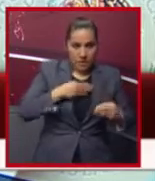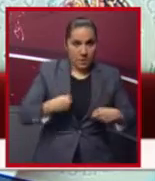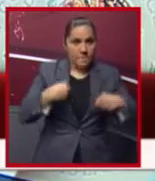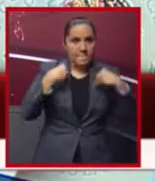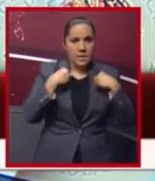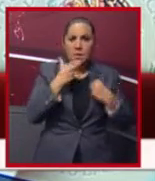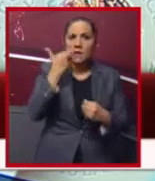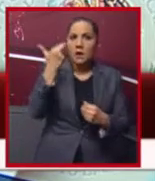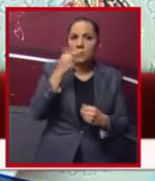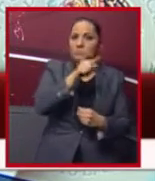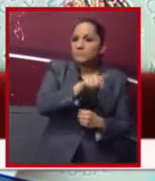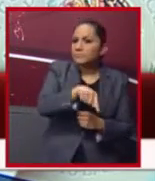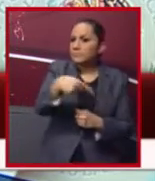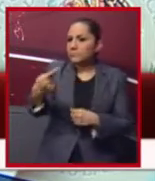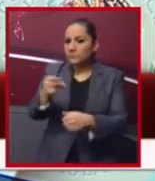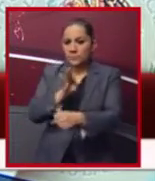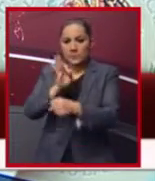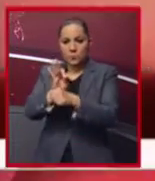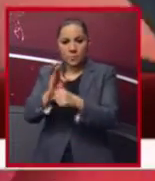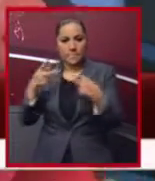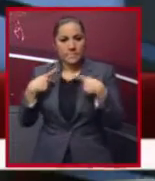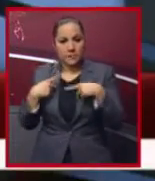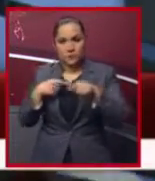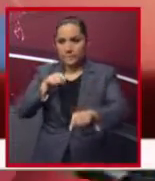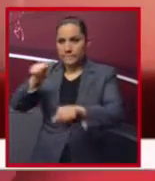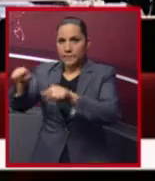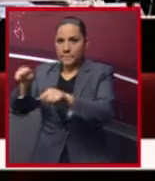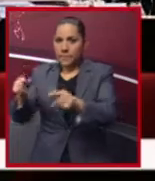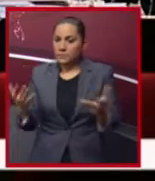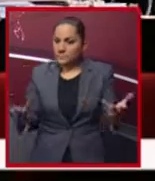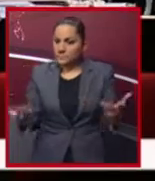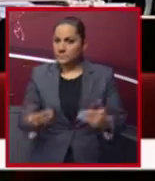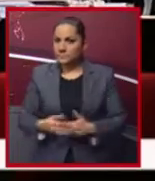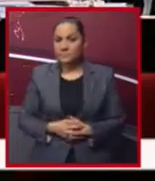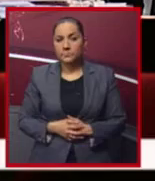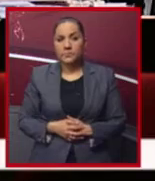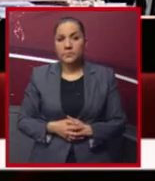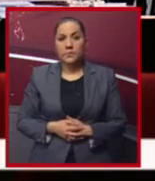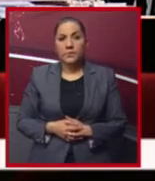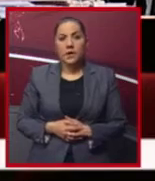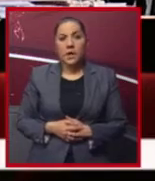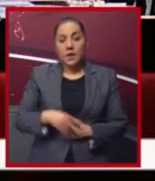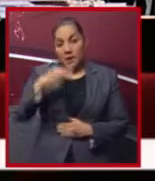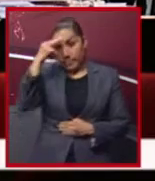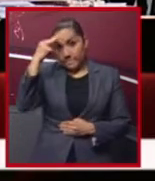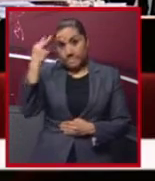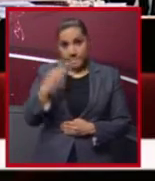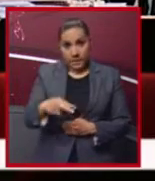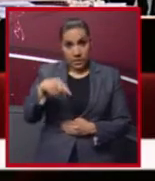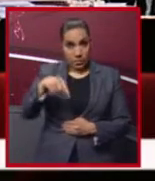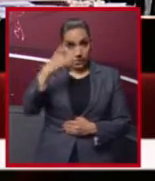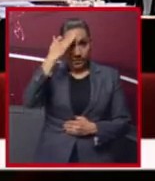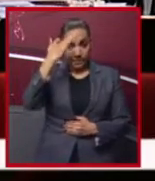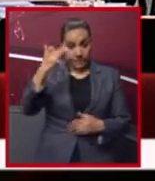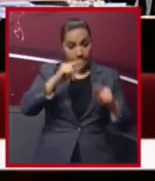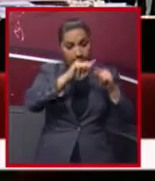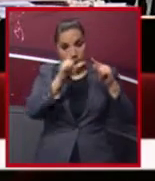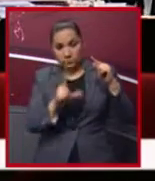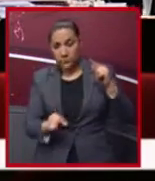confianza a esta institución del Estado mexicano. El estado de inseguridad que vive